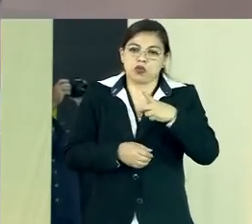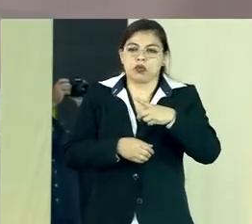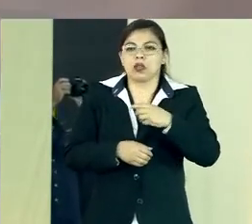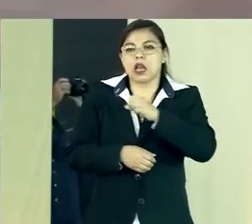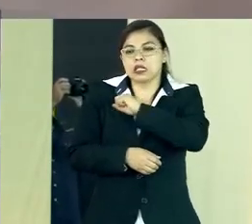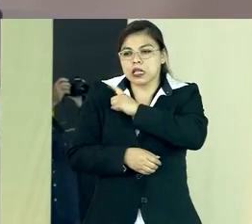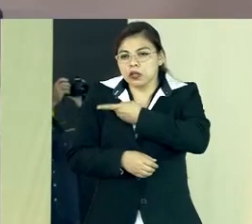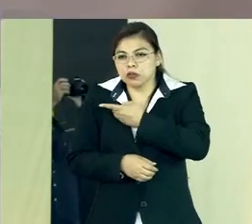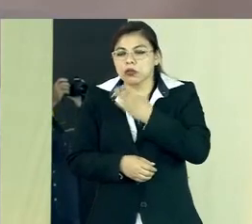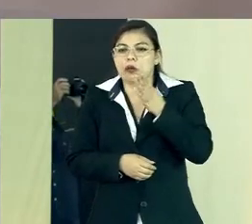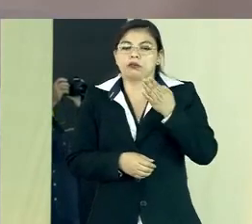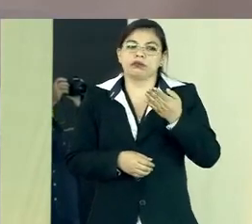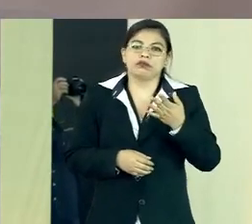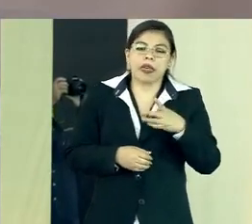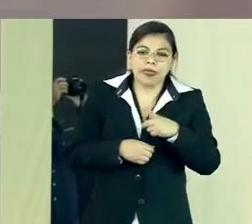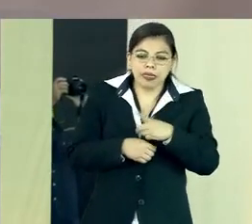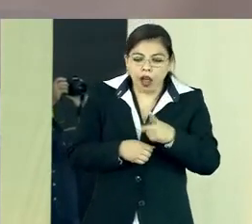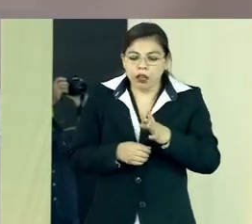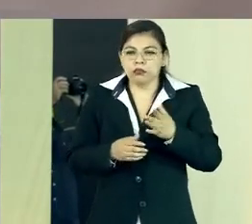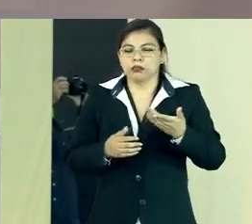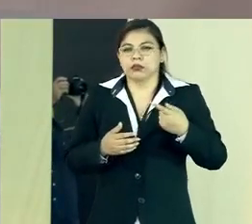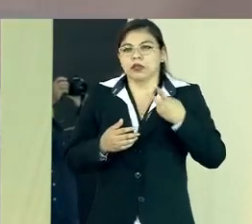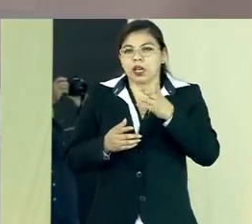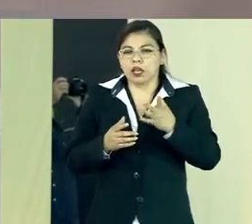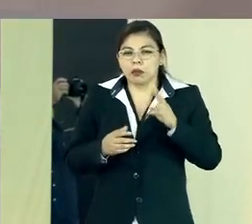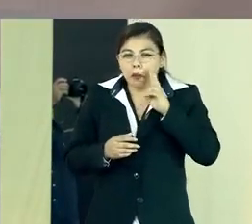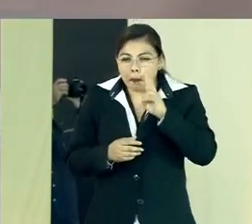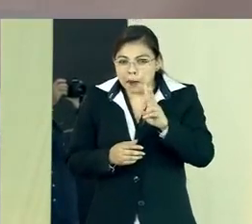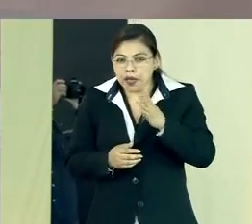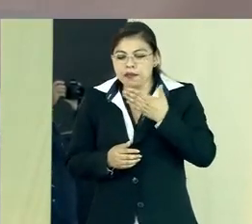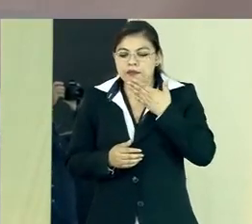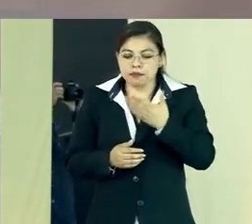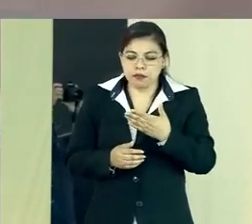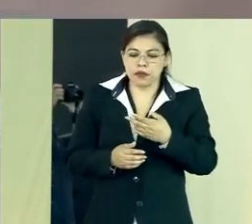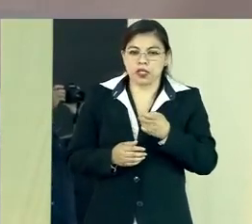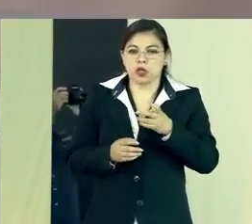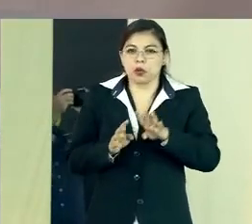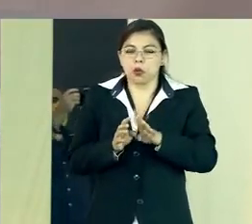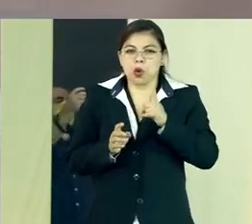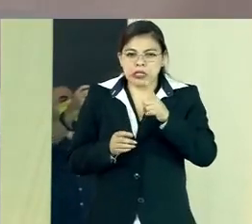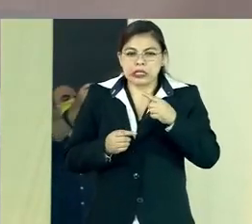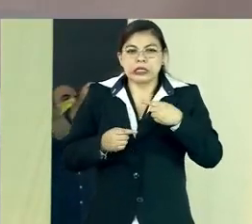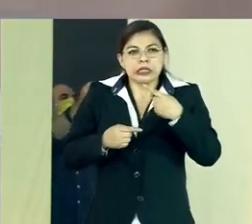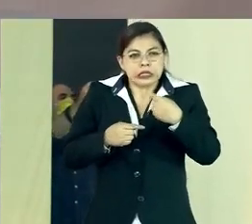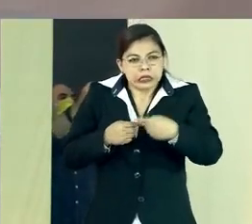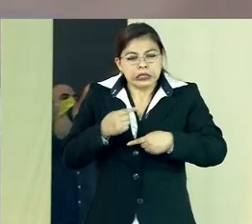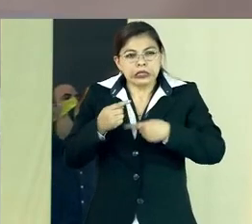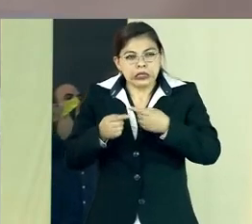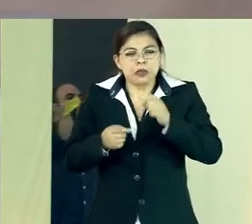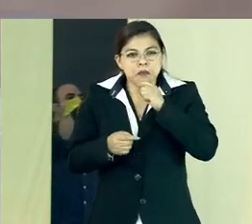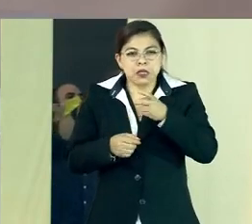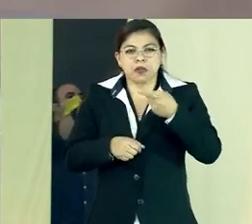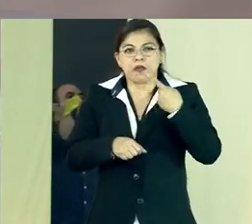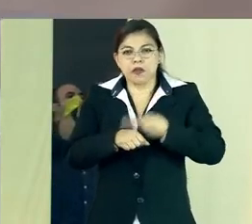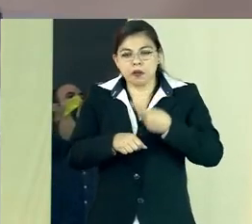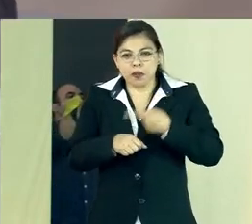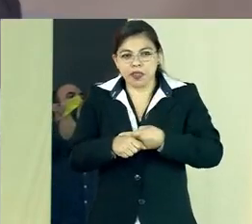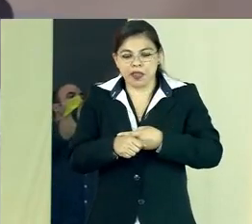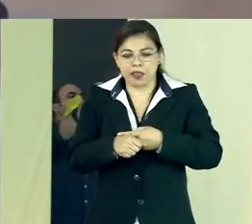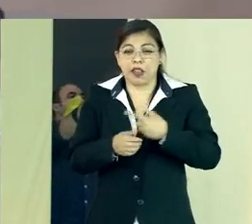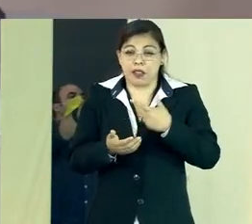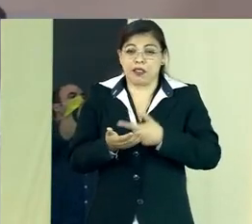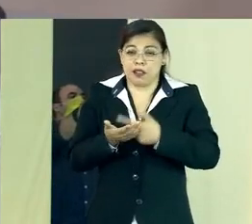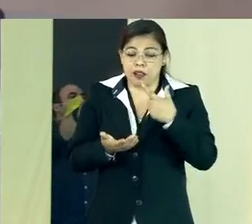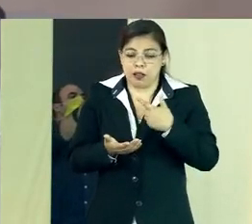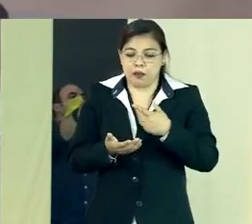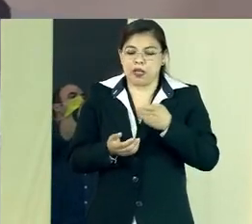hay evidencia clara sistemáticamente adquirida muy consistente de que estas enfermedades crónicas son los